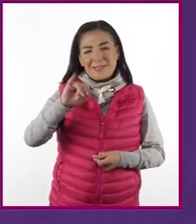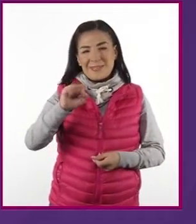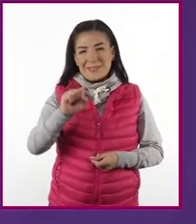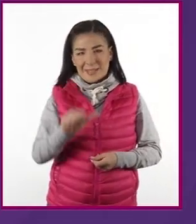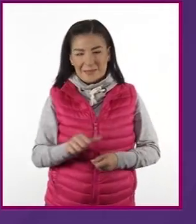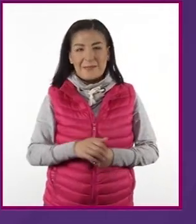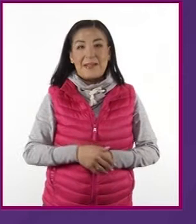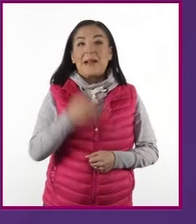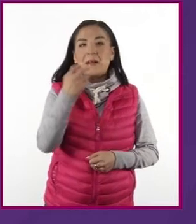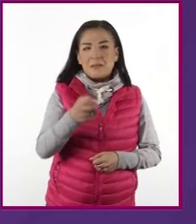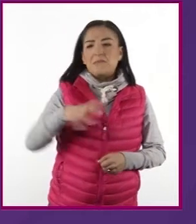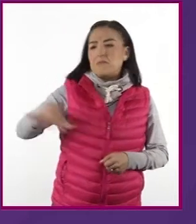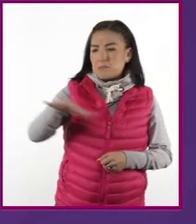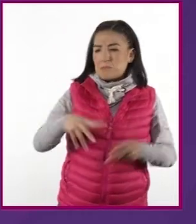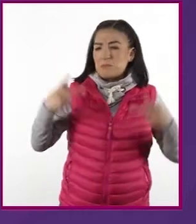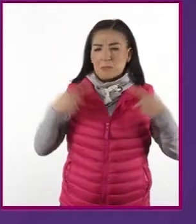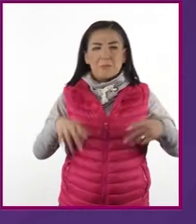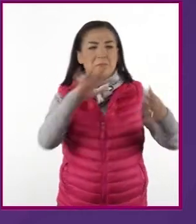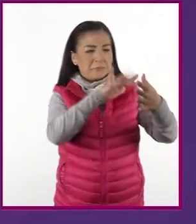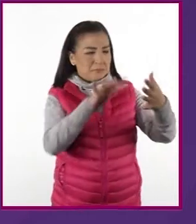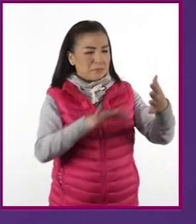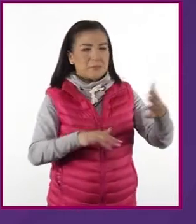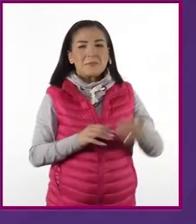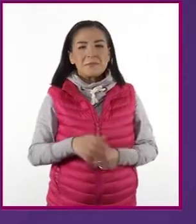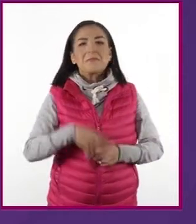compilador cree que su lectura